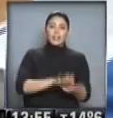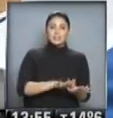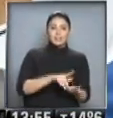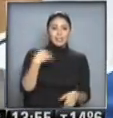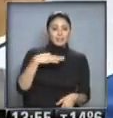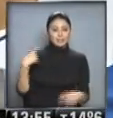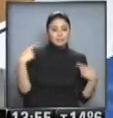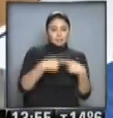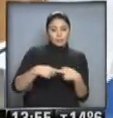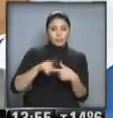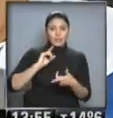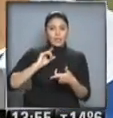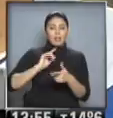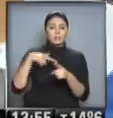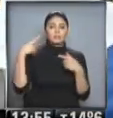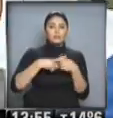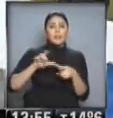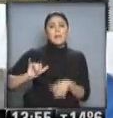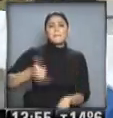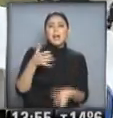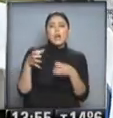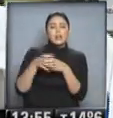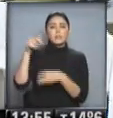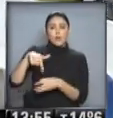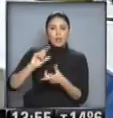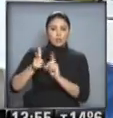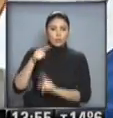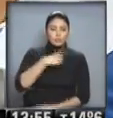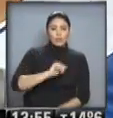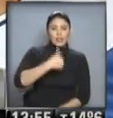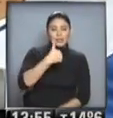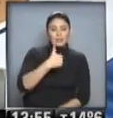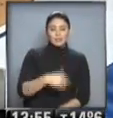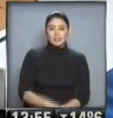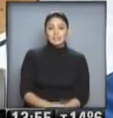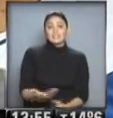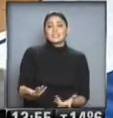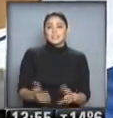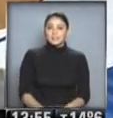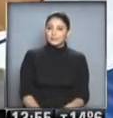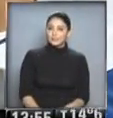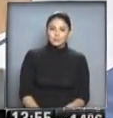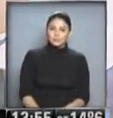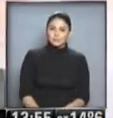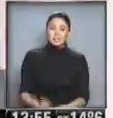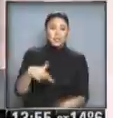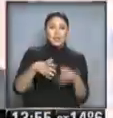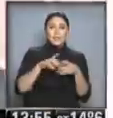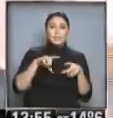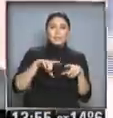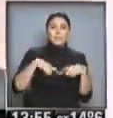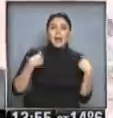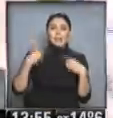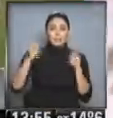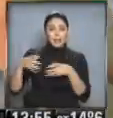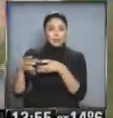Ganando este partido contra el mejor equipo, creo, de la actualidad, que es Newell's. Así que Vélez, creo que así como